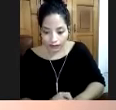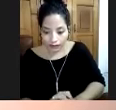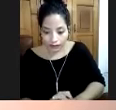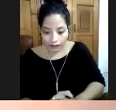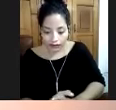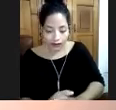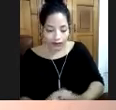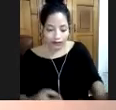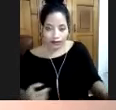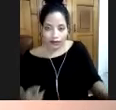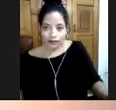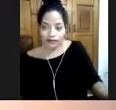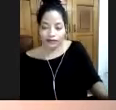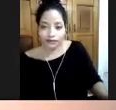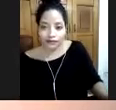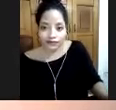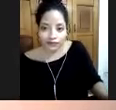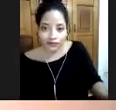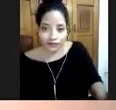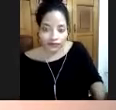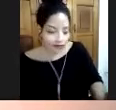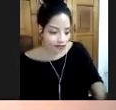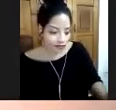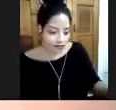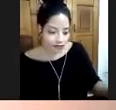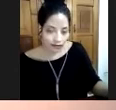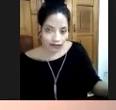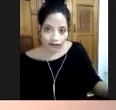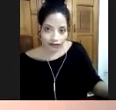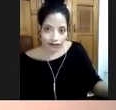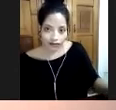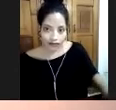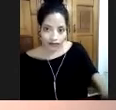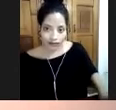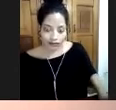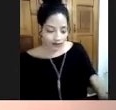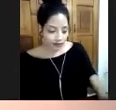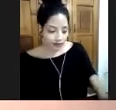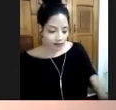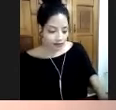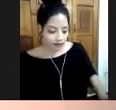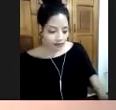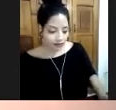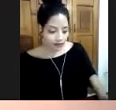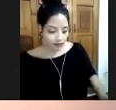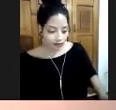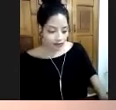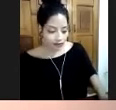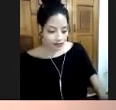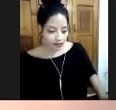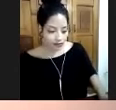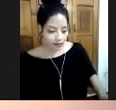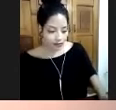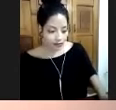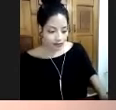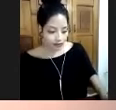privacidad vendría a ser con el hecho de que ahora ya todo el mundo tiene acceso al número de teléfono de alguien más. Ya no va a